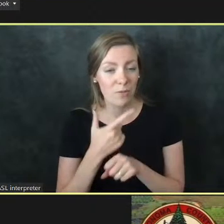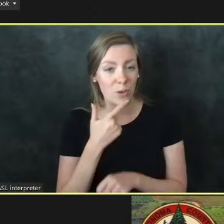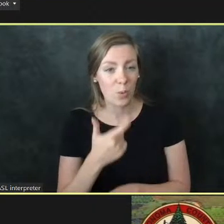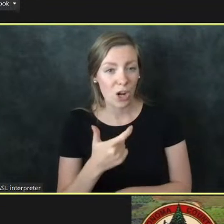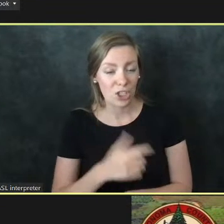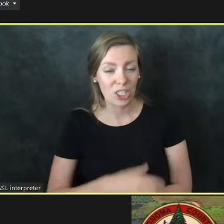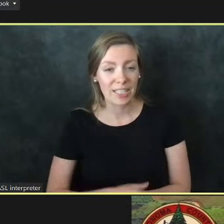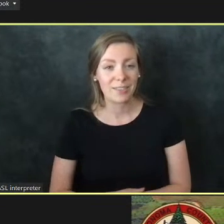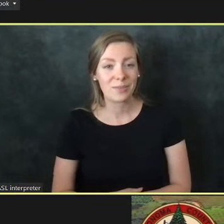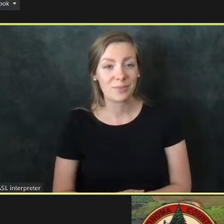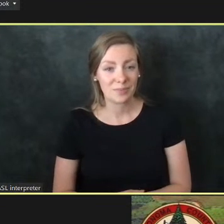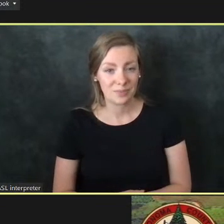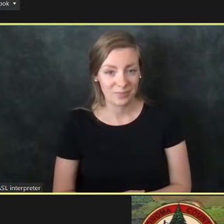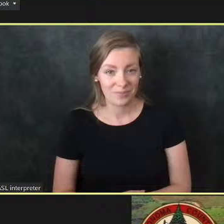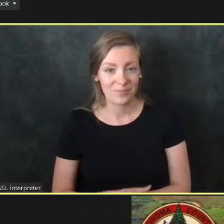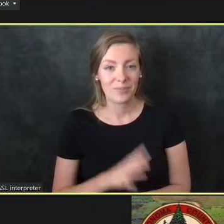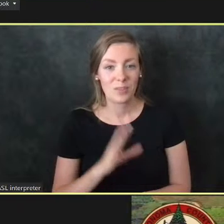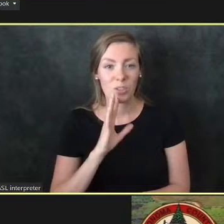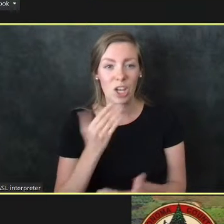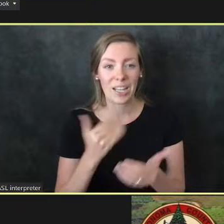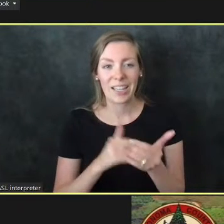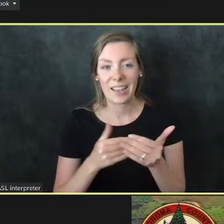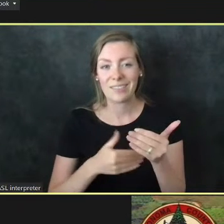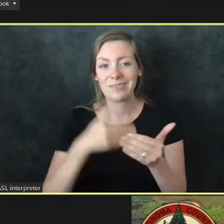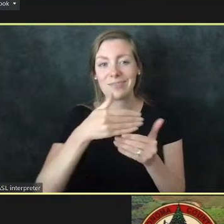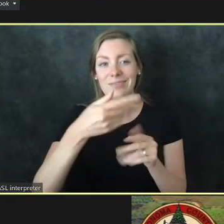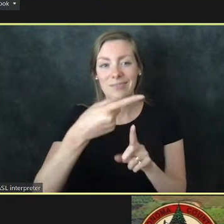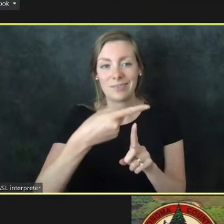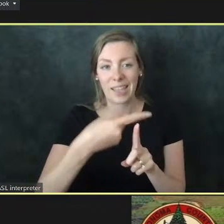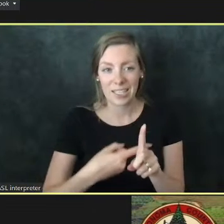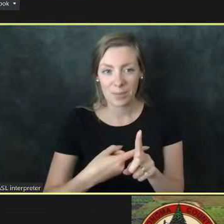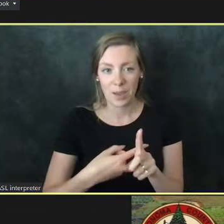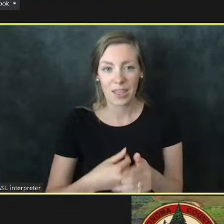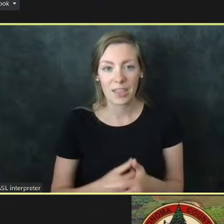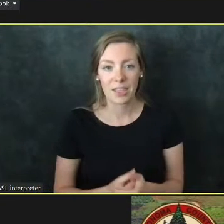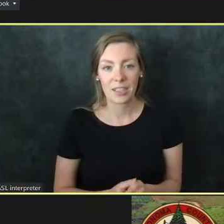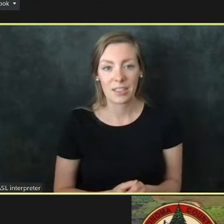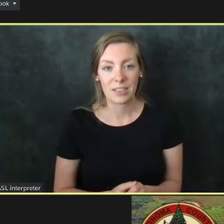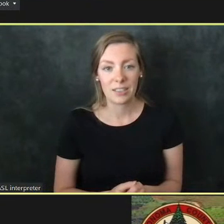cerrar el webinario. Quiero dar las gracias a todos por estar aquí entonados.